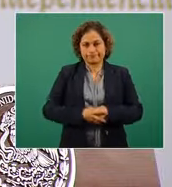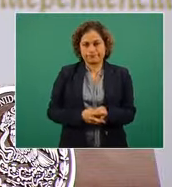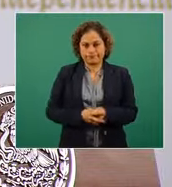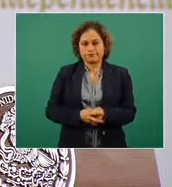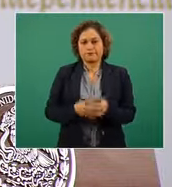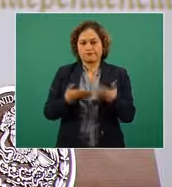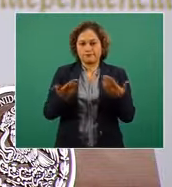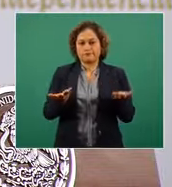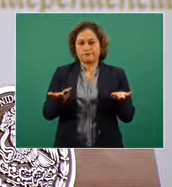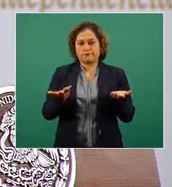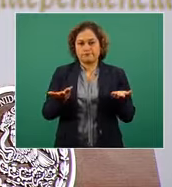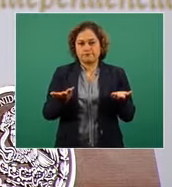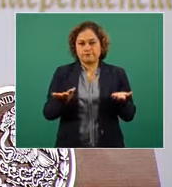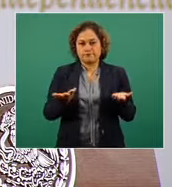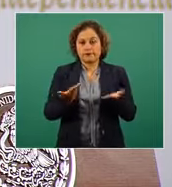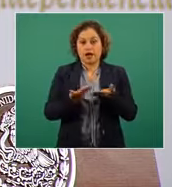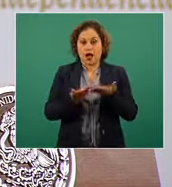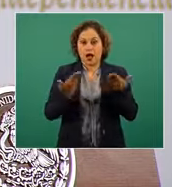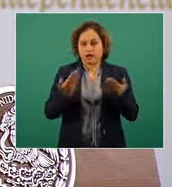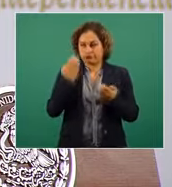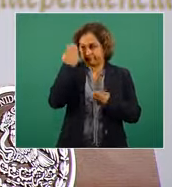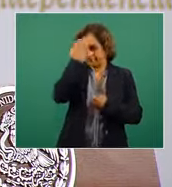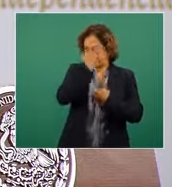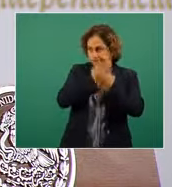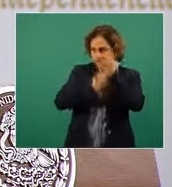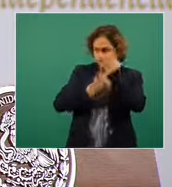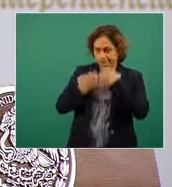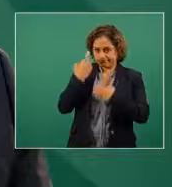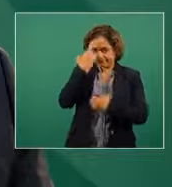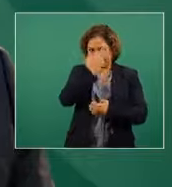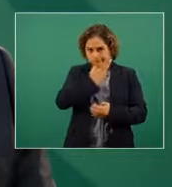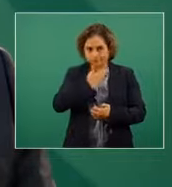afortunadamente bien, y